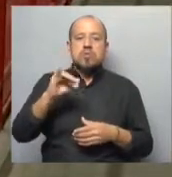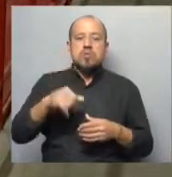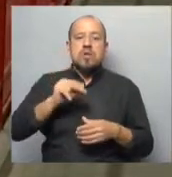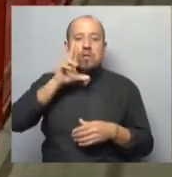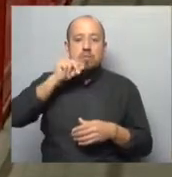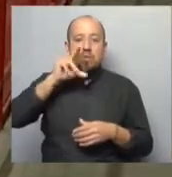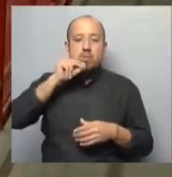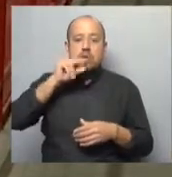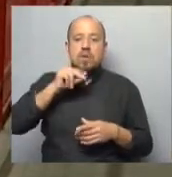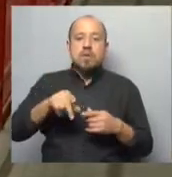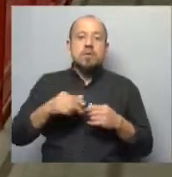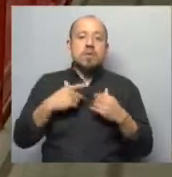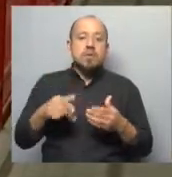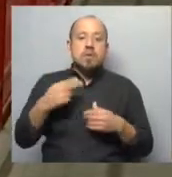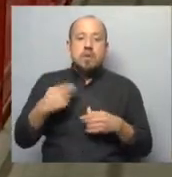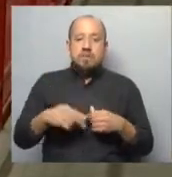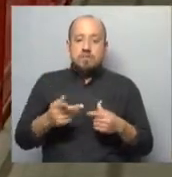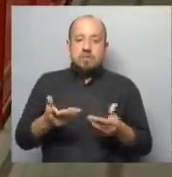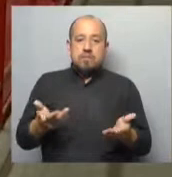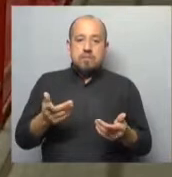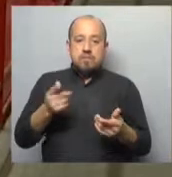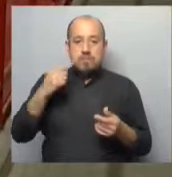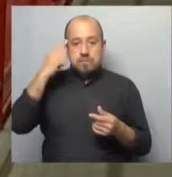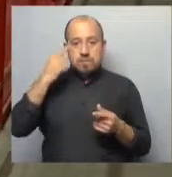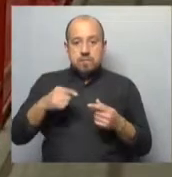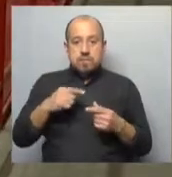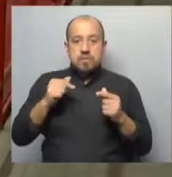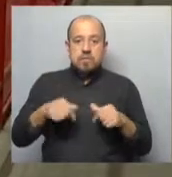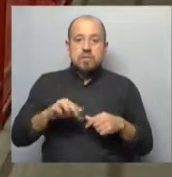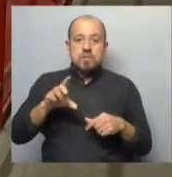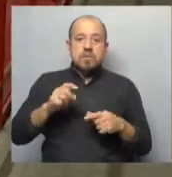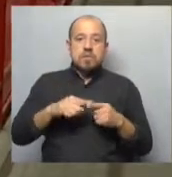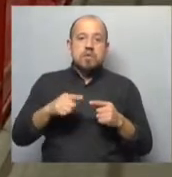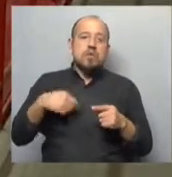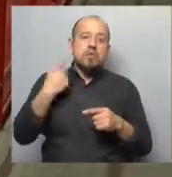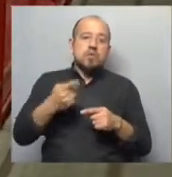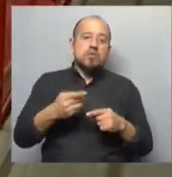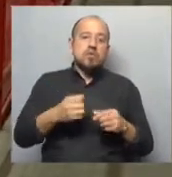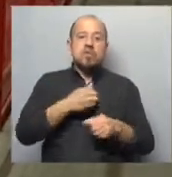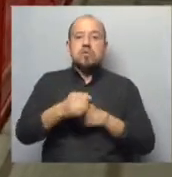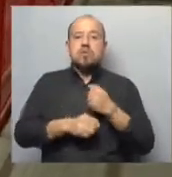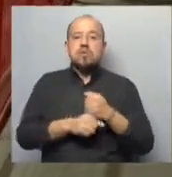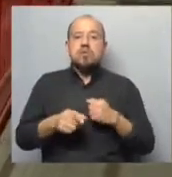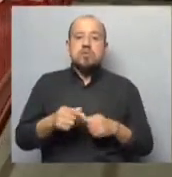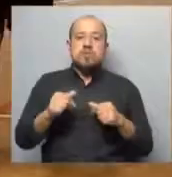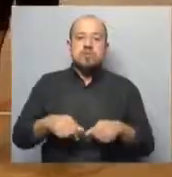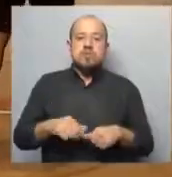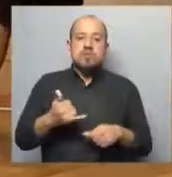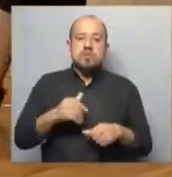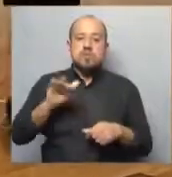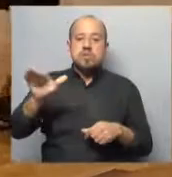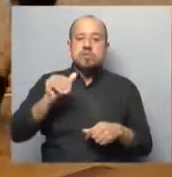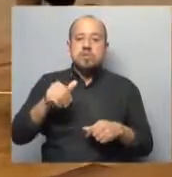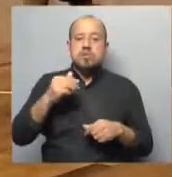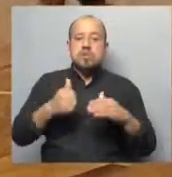cuadros increíbles que nunca hubiésemos pensado. Y bueno, obvio, al otro año que nos empezó a ir bien, al otro año que estaba acá ya me llamaron para la